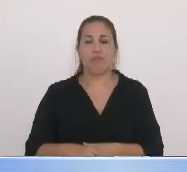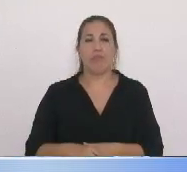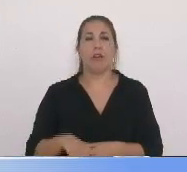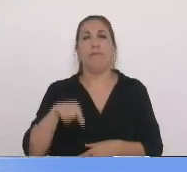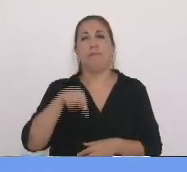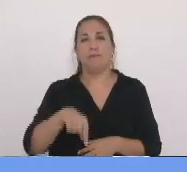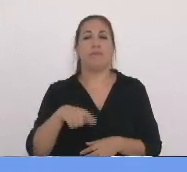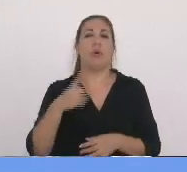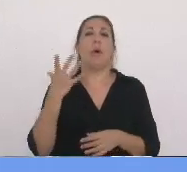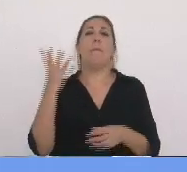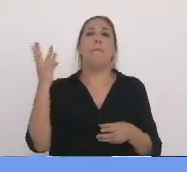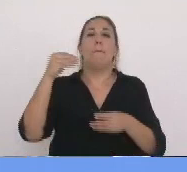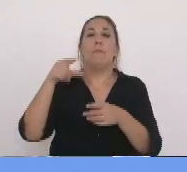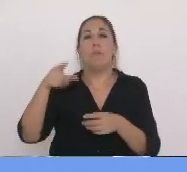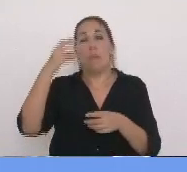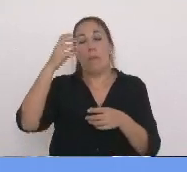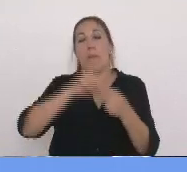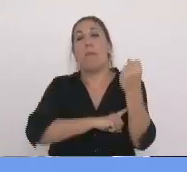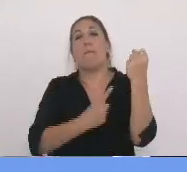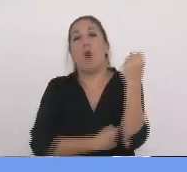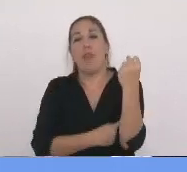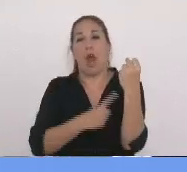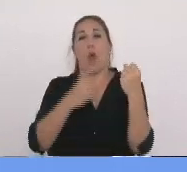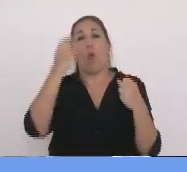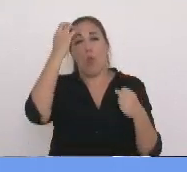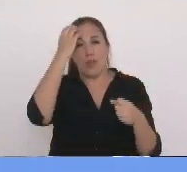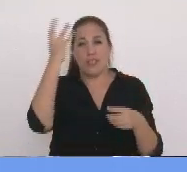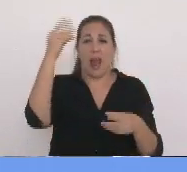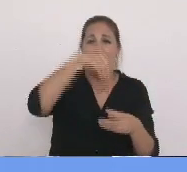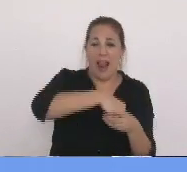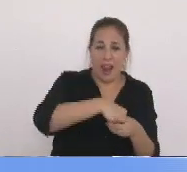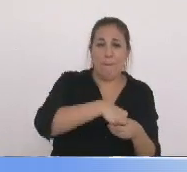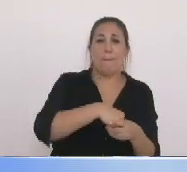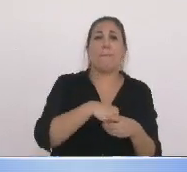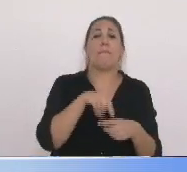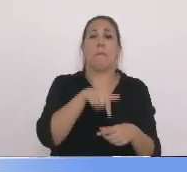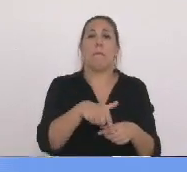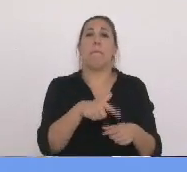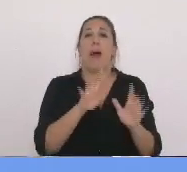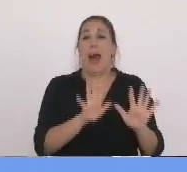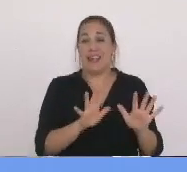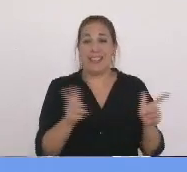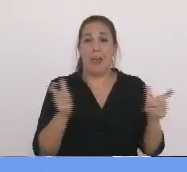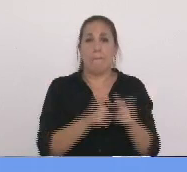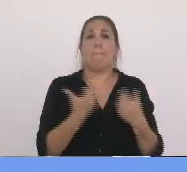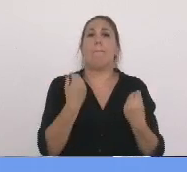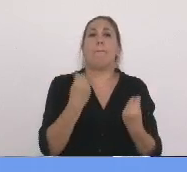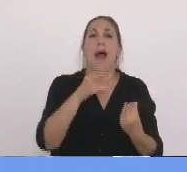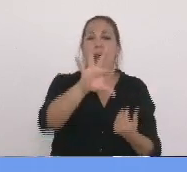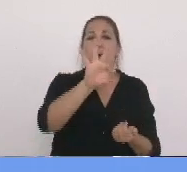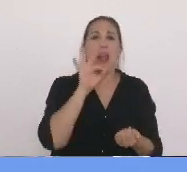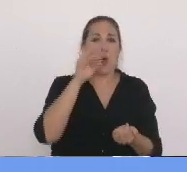participación del poder judicial en un órgano como éste para elegir a los jueces y menos